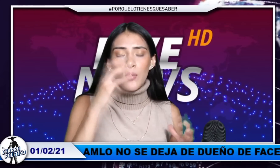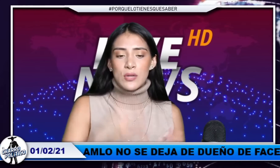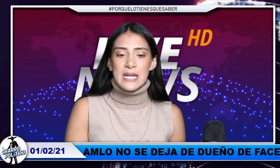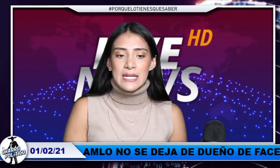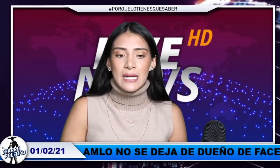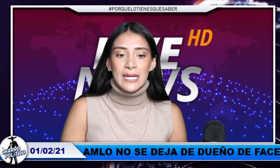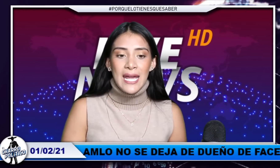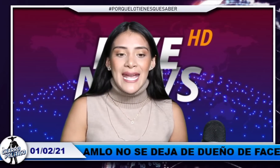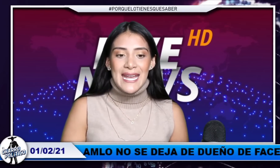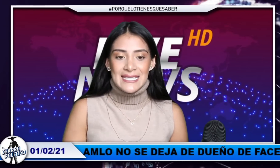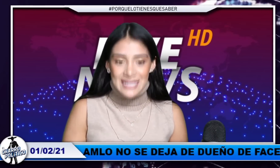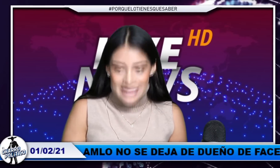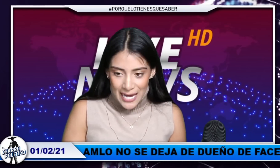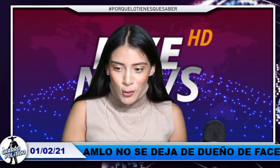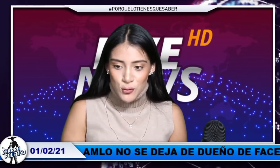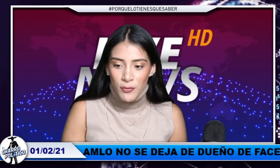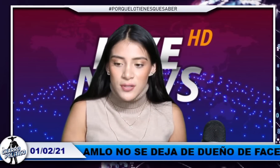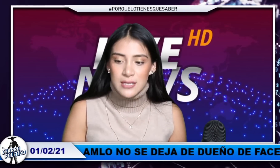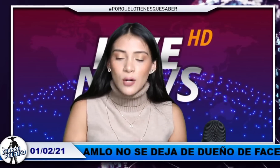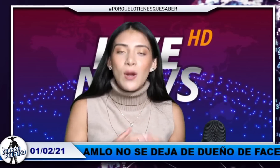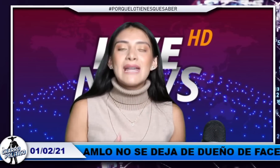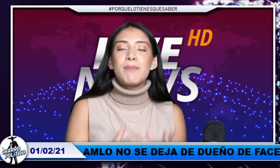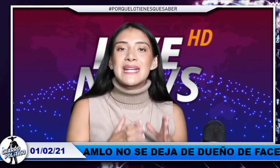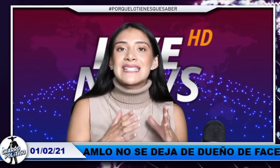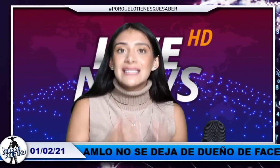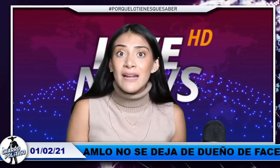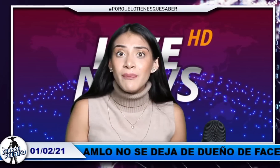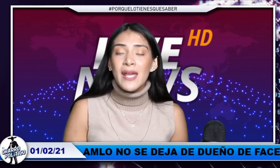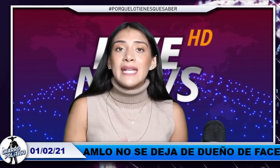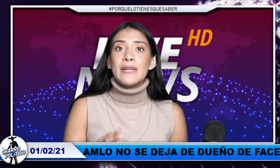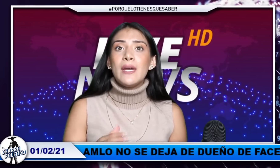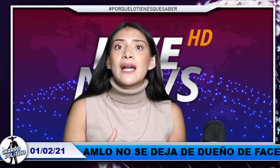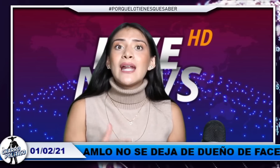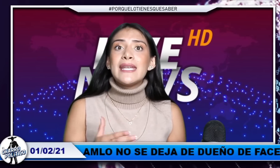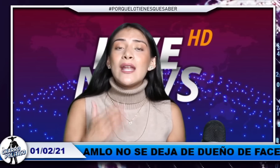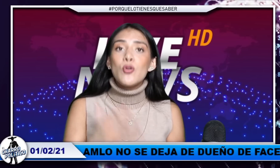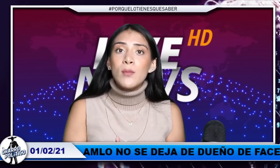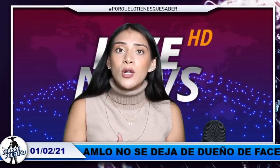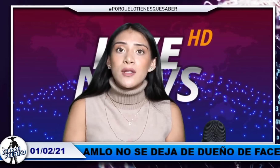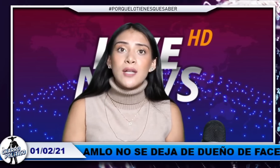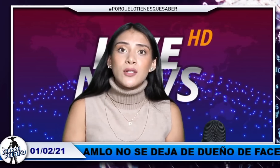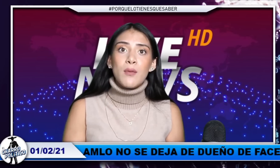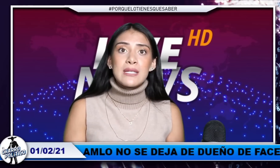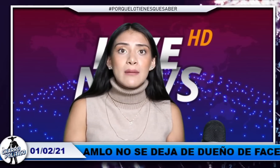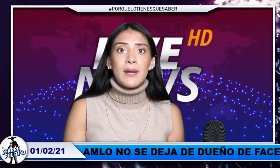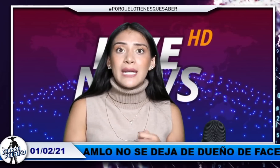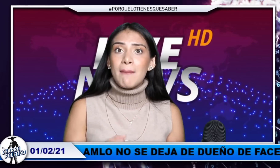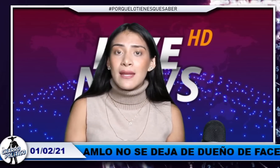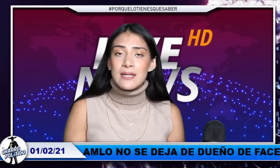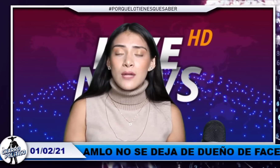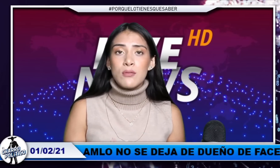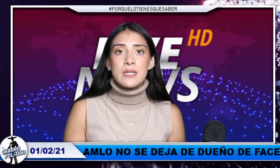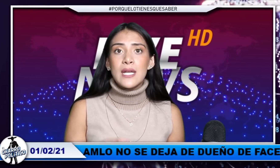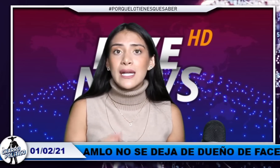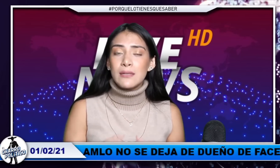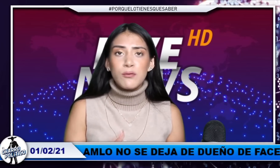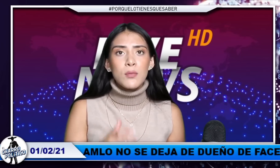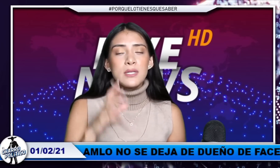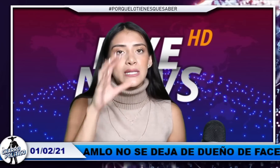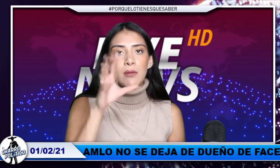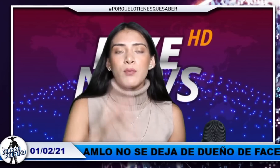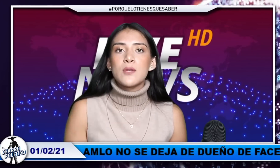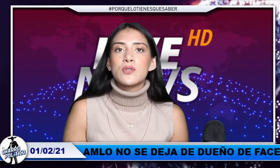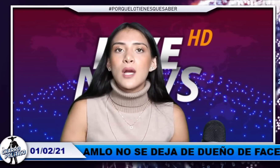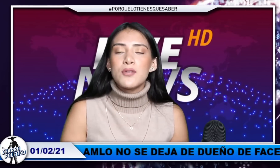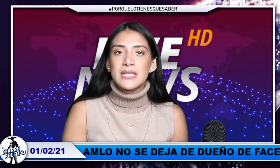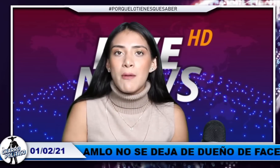que cómo nos hace ahí estresarnos, ¿no? Entonces recuerda Prestatlán, te voy a dejar ahí el número directo de WhatsApp para que mandes ahí un mensaje, te informes,